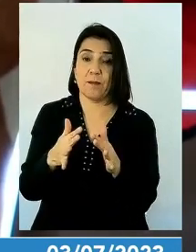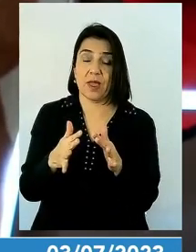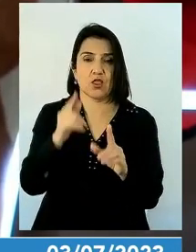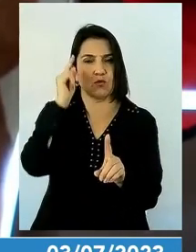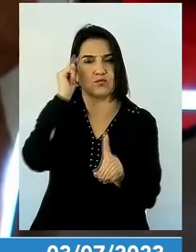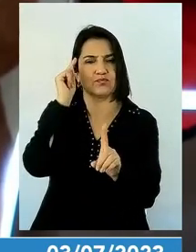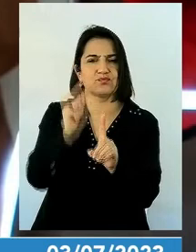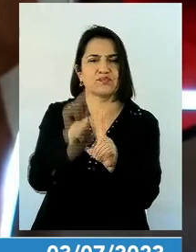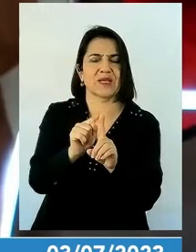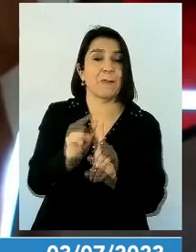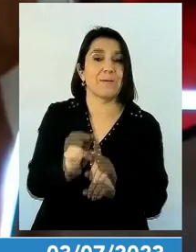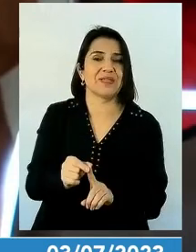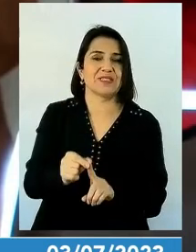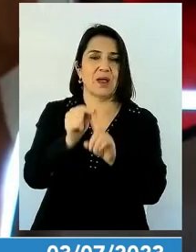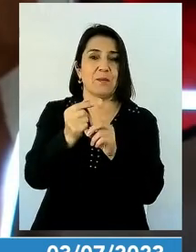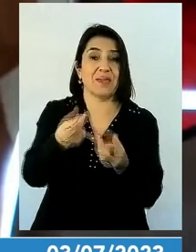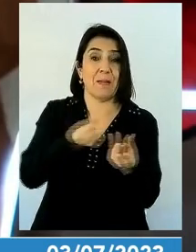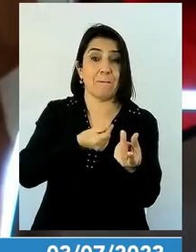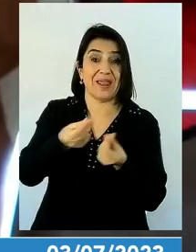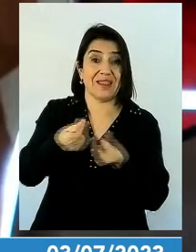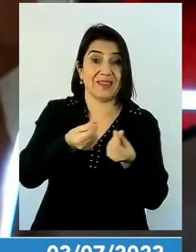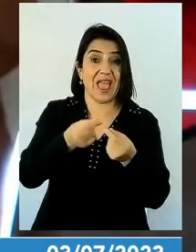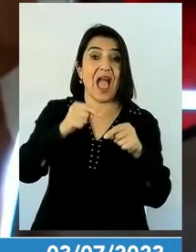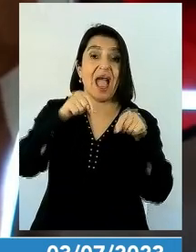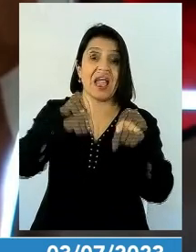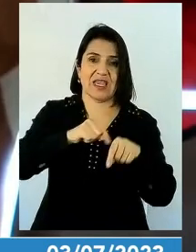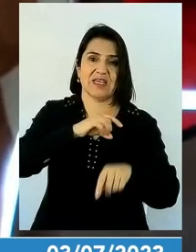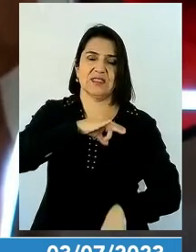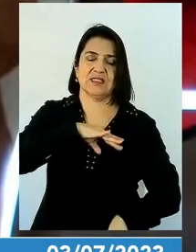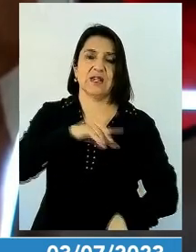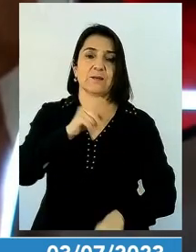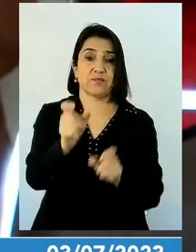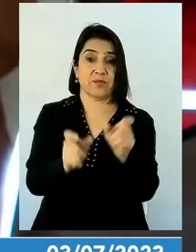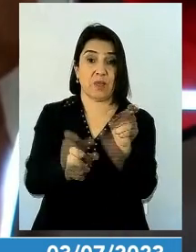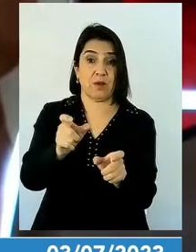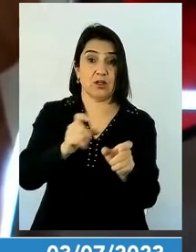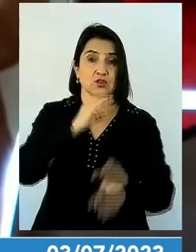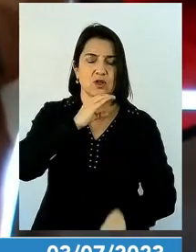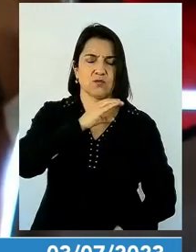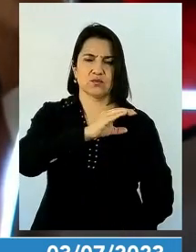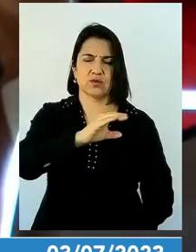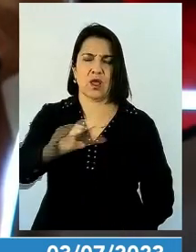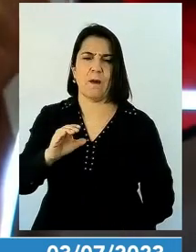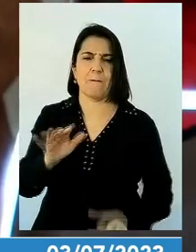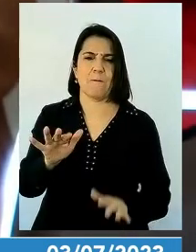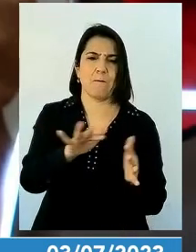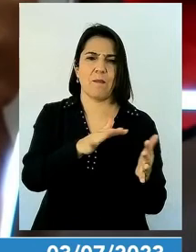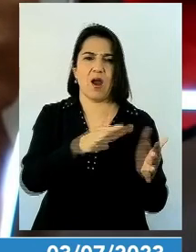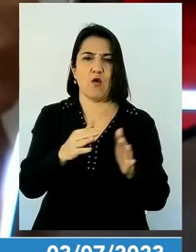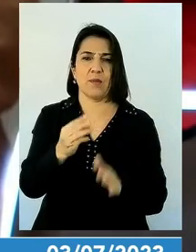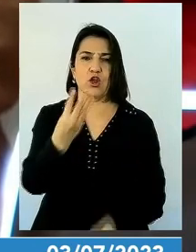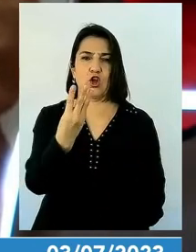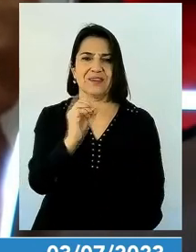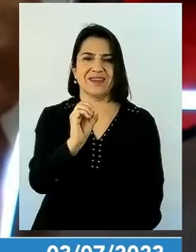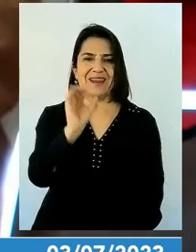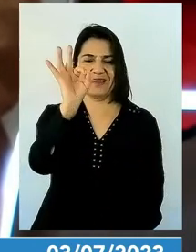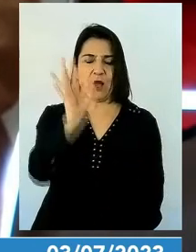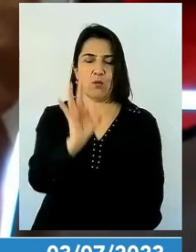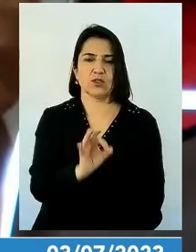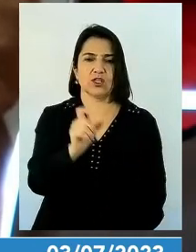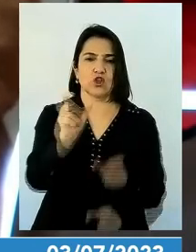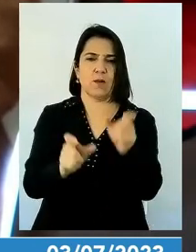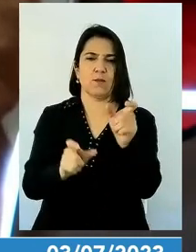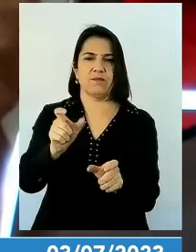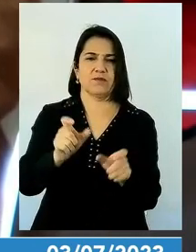nacional. La población rural alcanza aproximadamente a un 30% de la población total, según